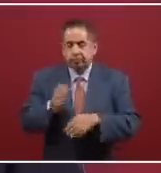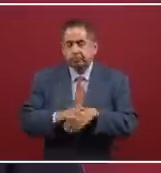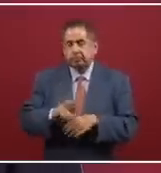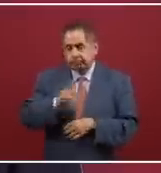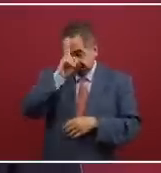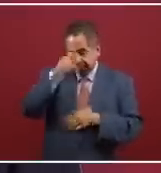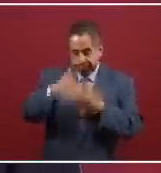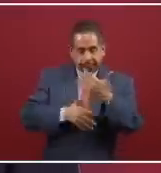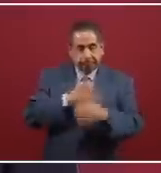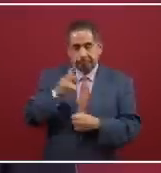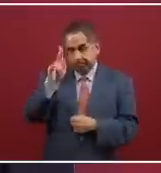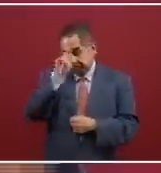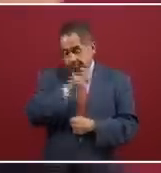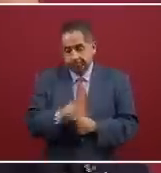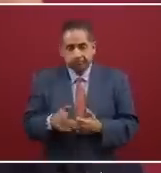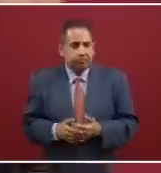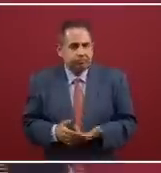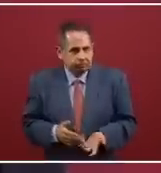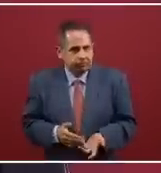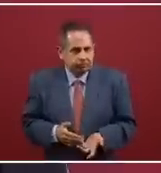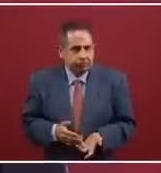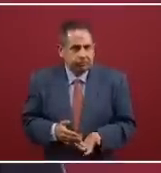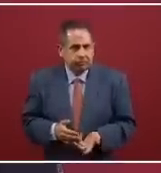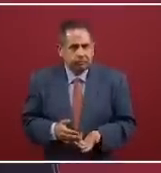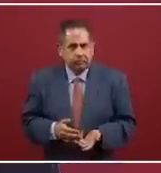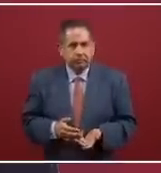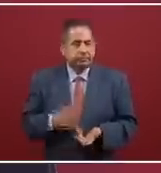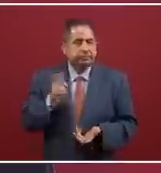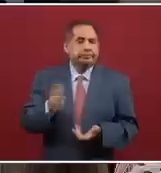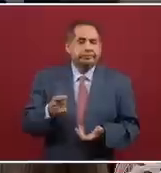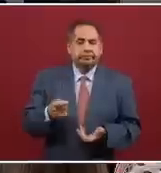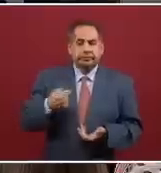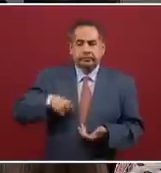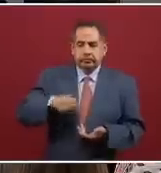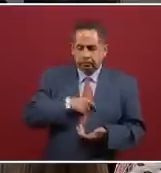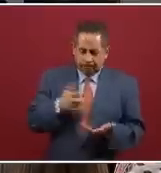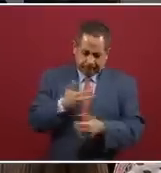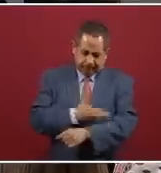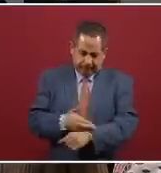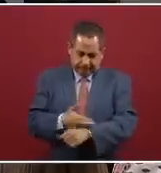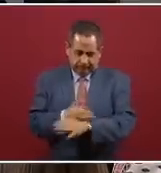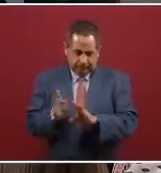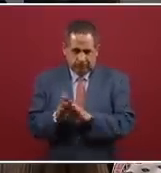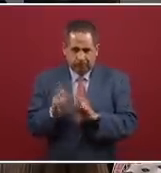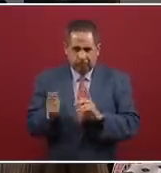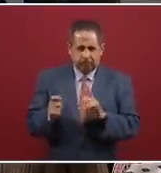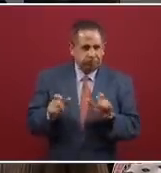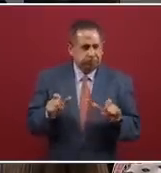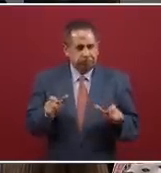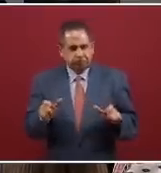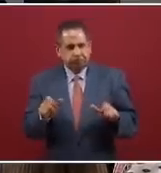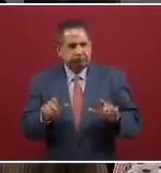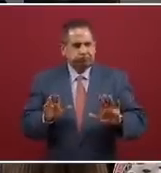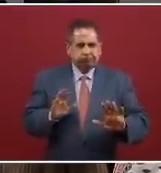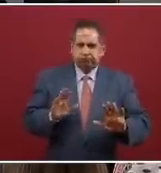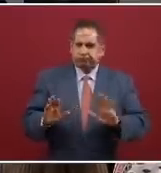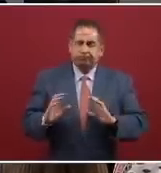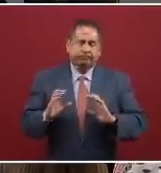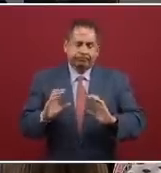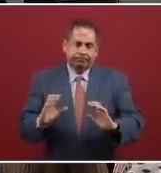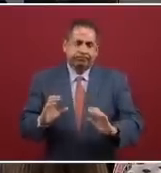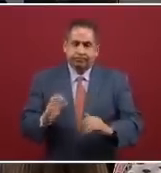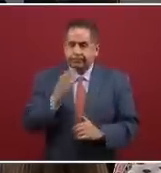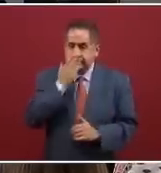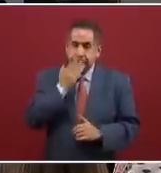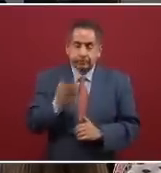violencia entonces estamos haciendo lo adecuado y